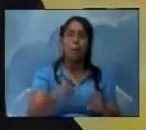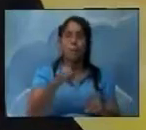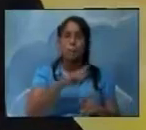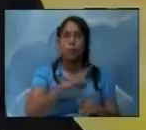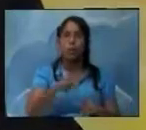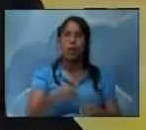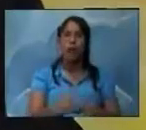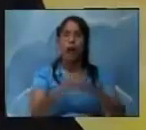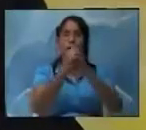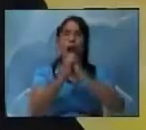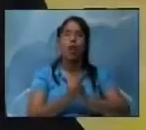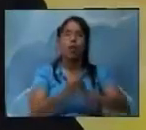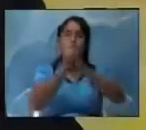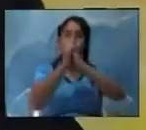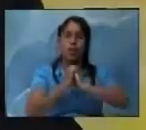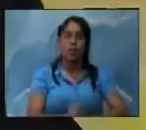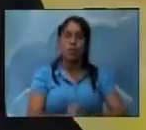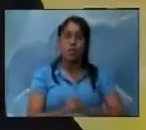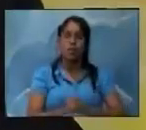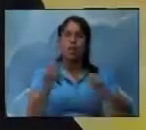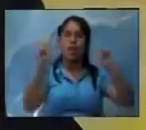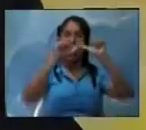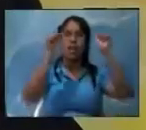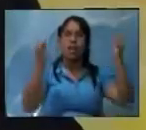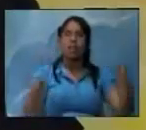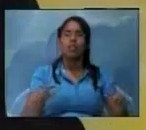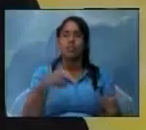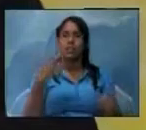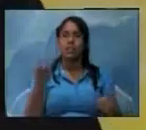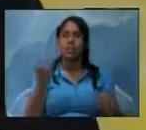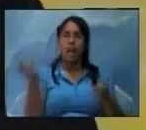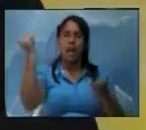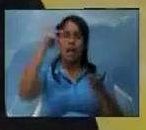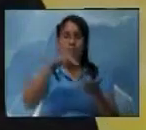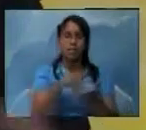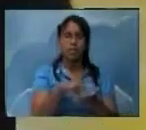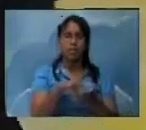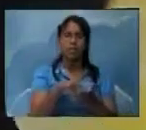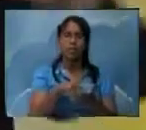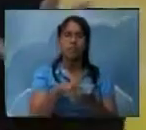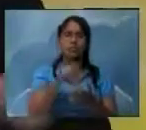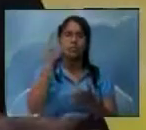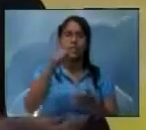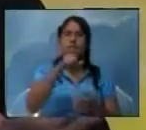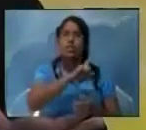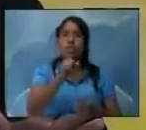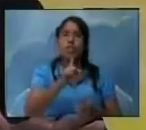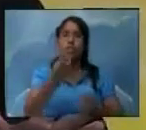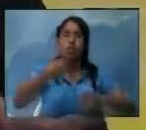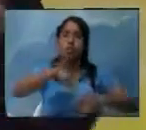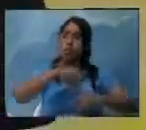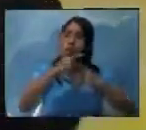tampoco adoraremos la estatua que has levantado.